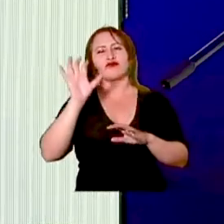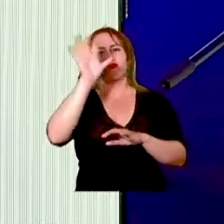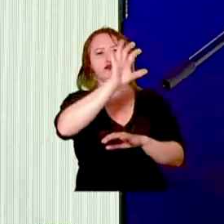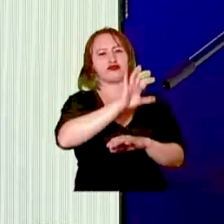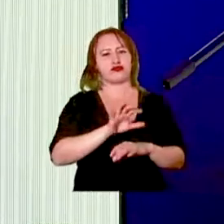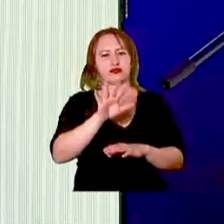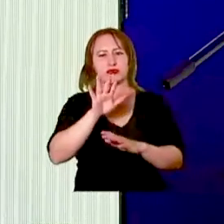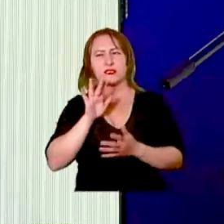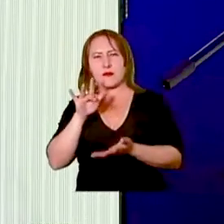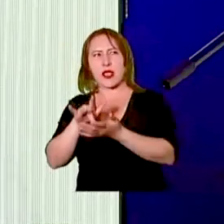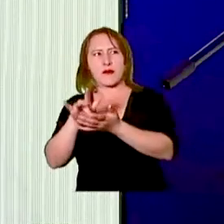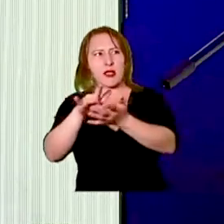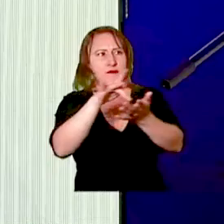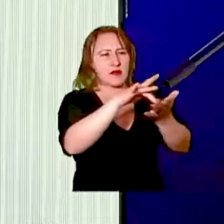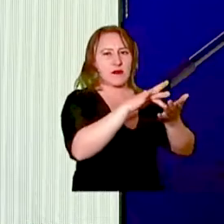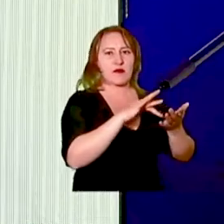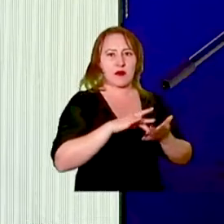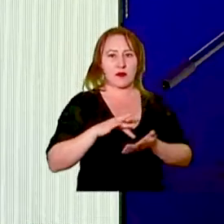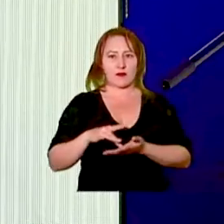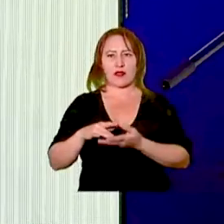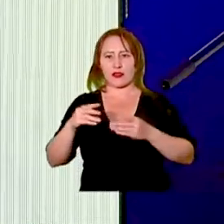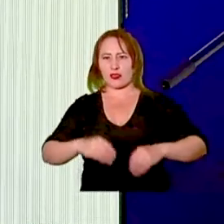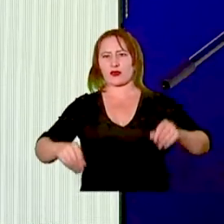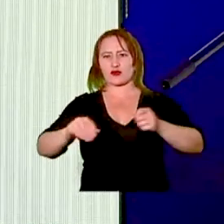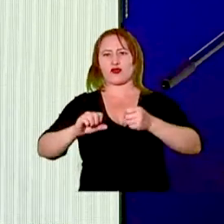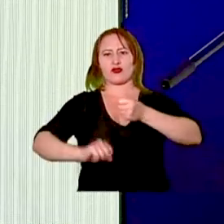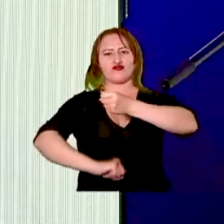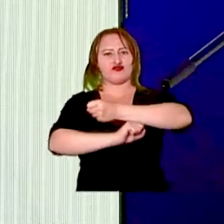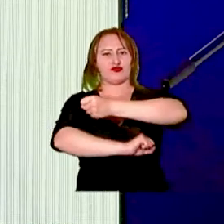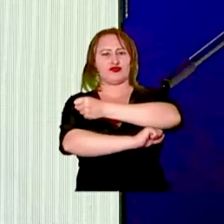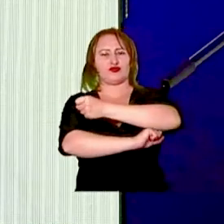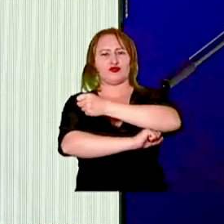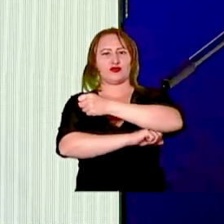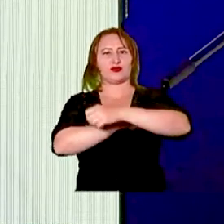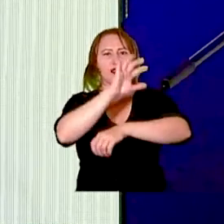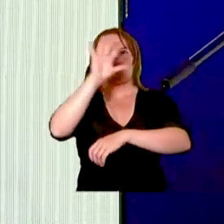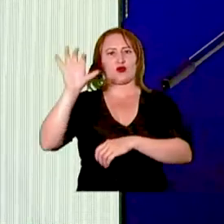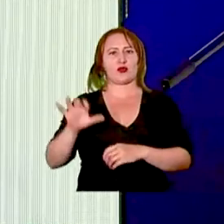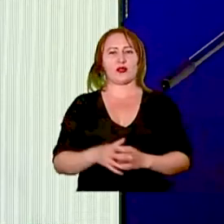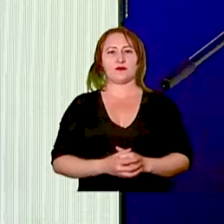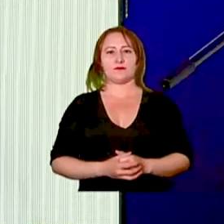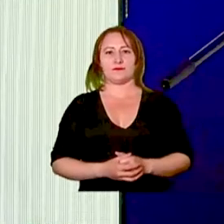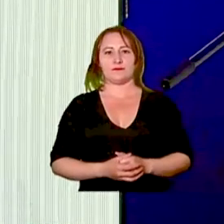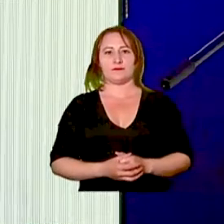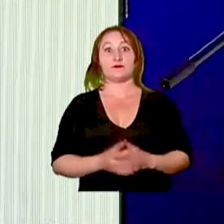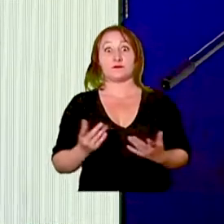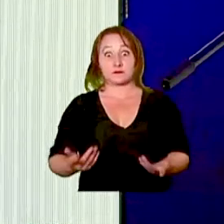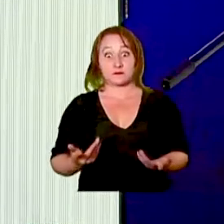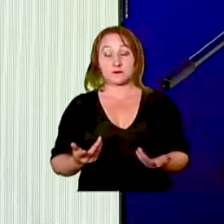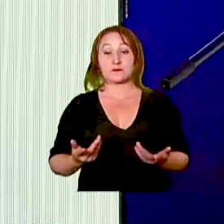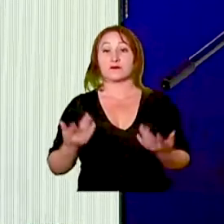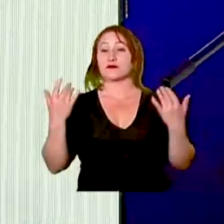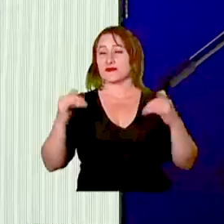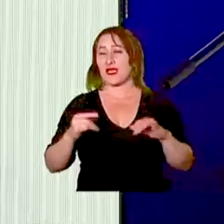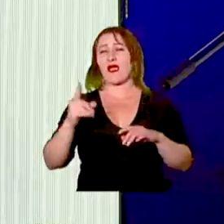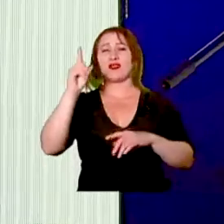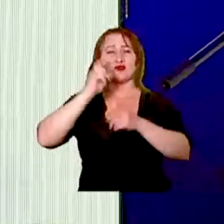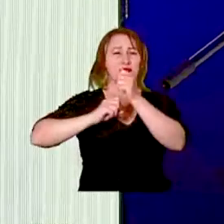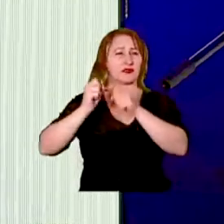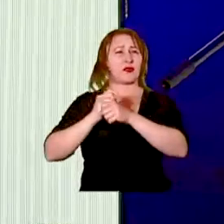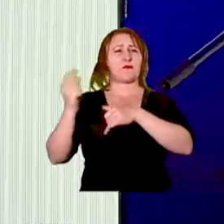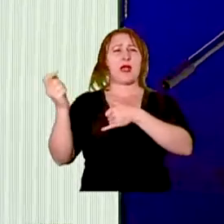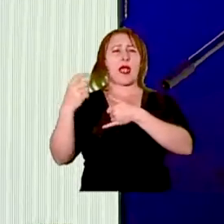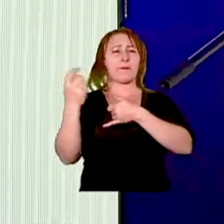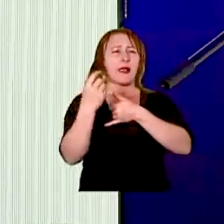de fortalecer lo territorial, de fortalecer lo regional. Ya hemos estado viajando todo el año pasado